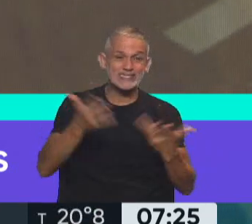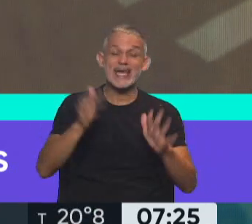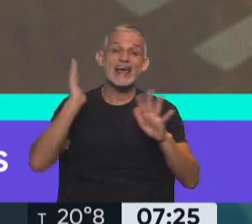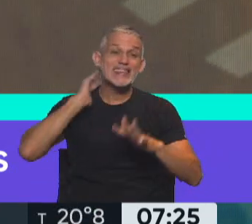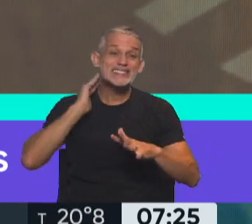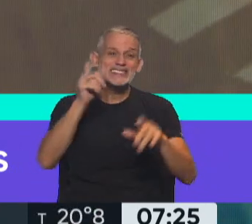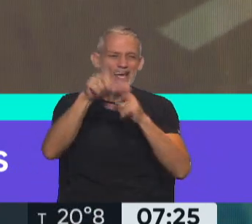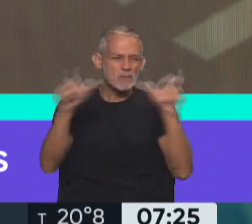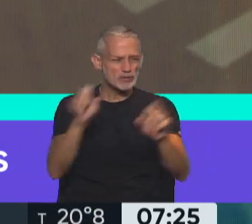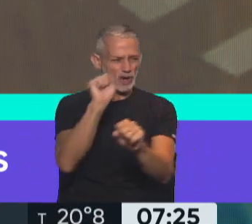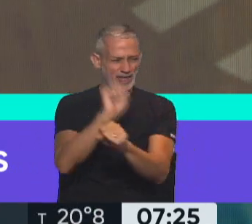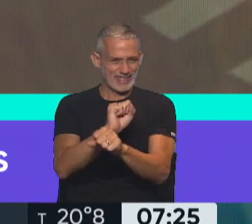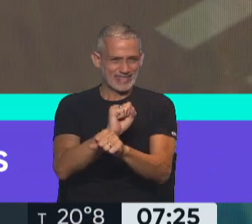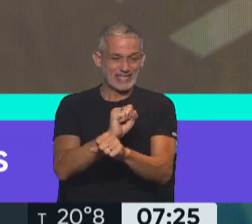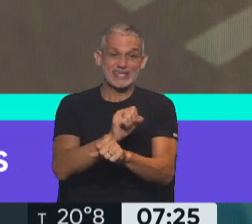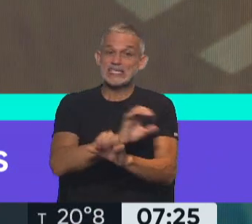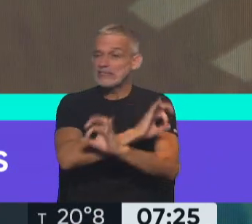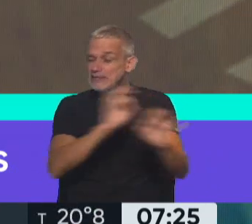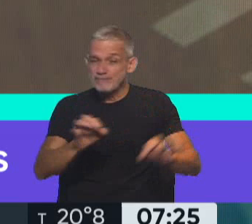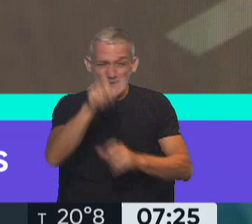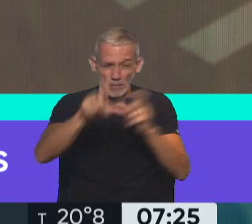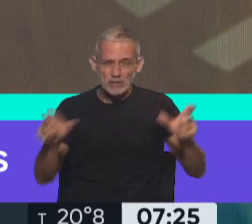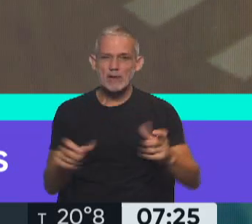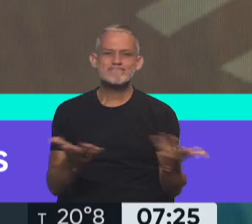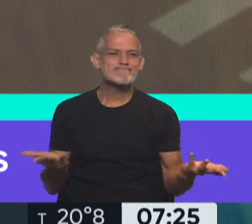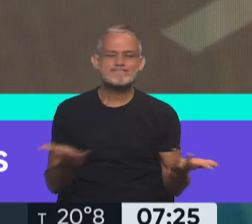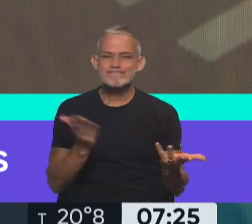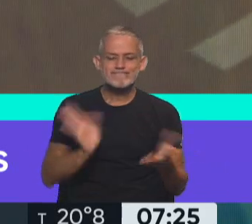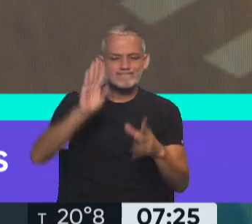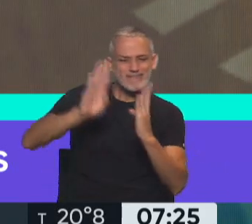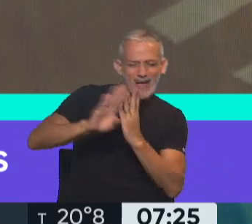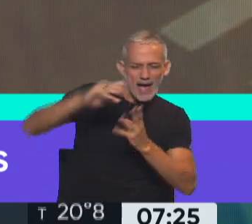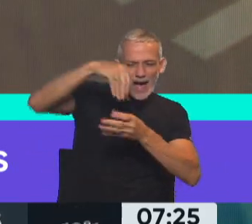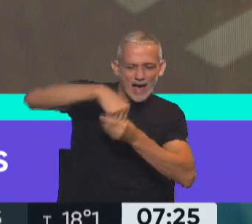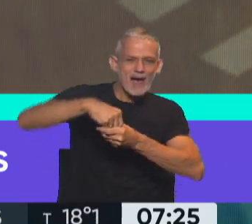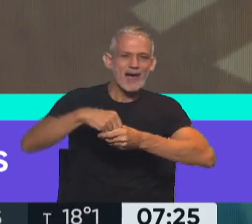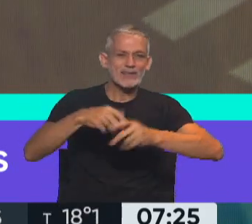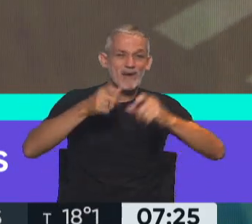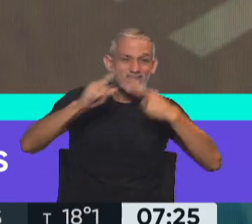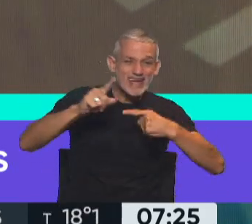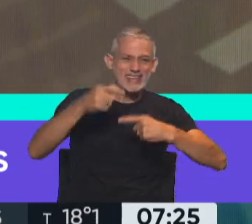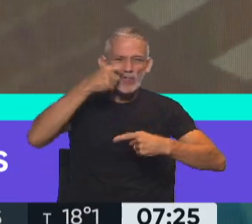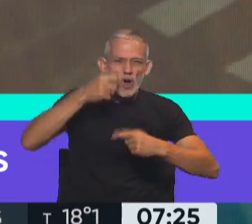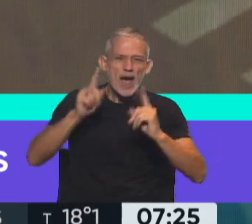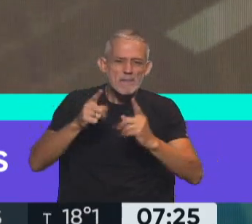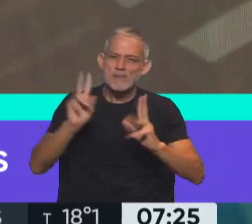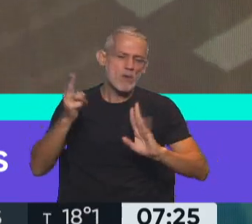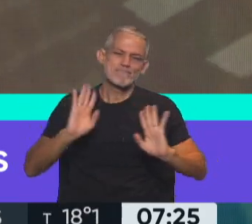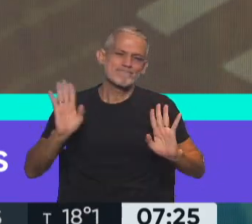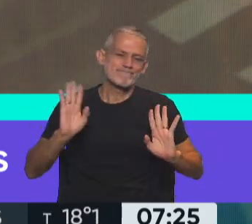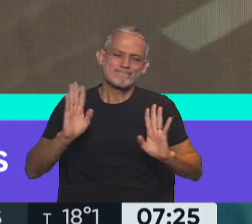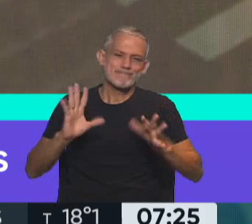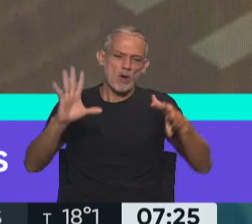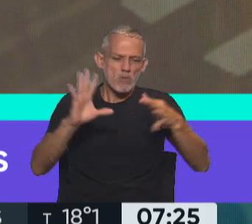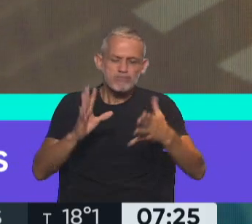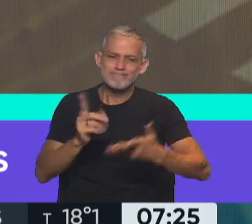16 detenidos. Ninguno de ellos aparece directamente involucrado con el episodio que causó las muertes